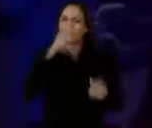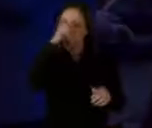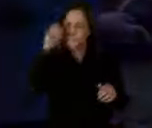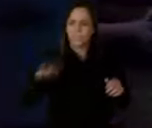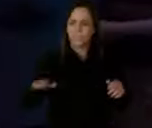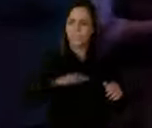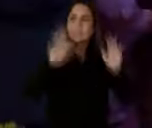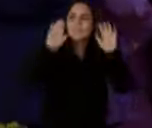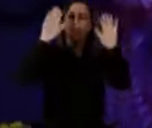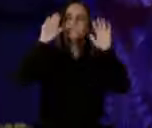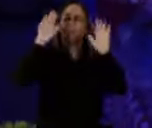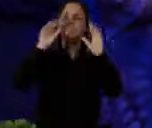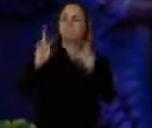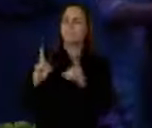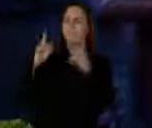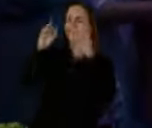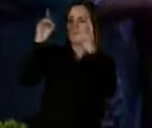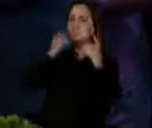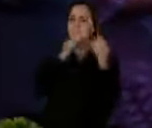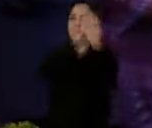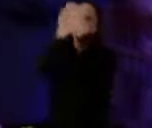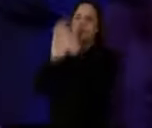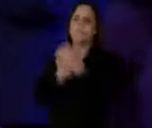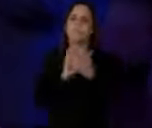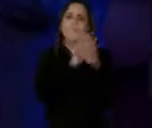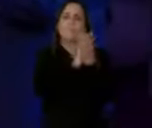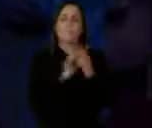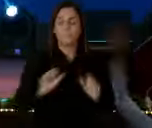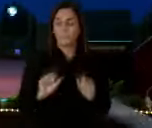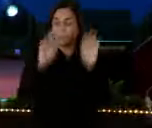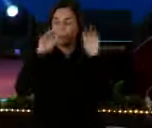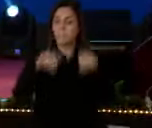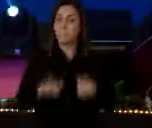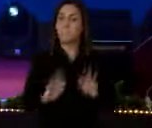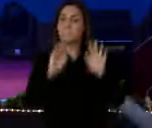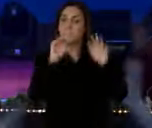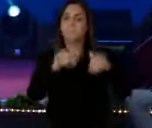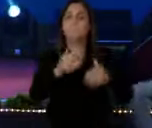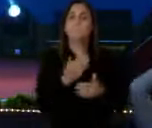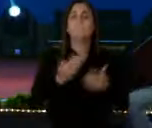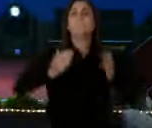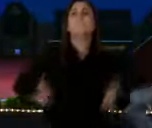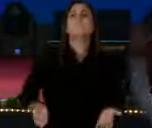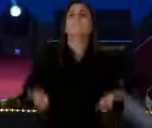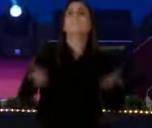De los mares levantamos un sol.